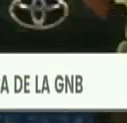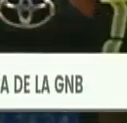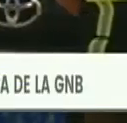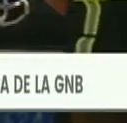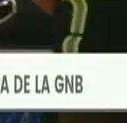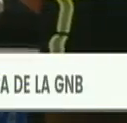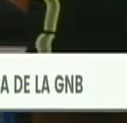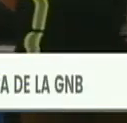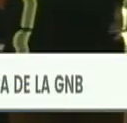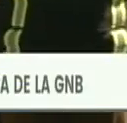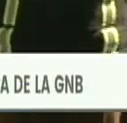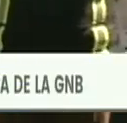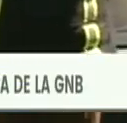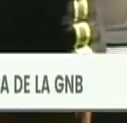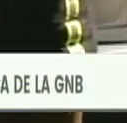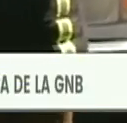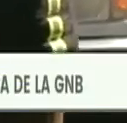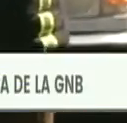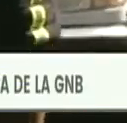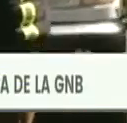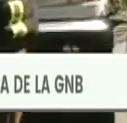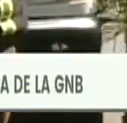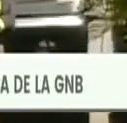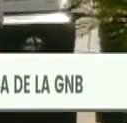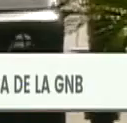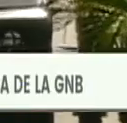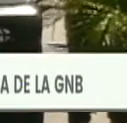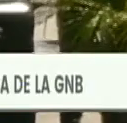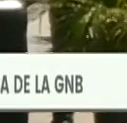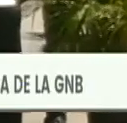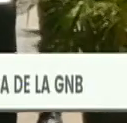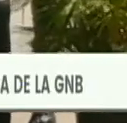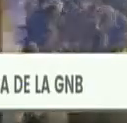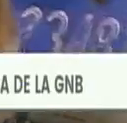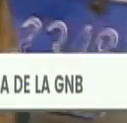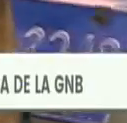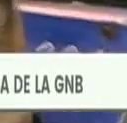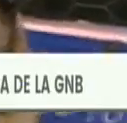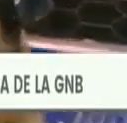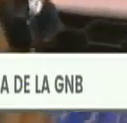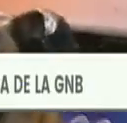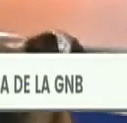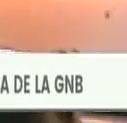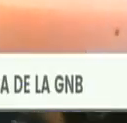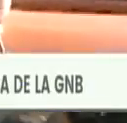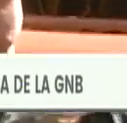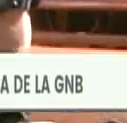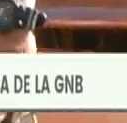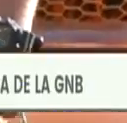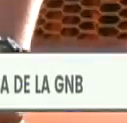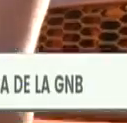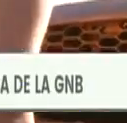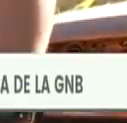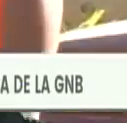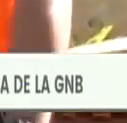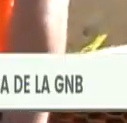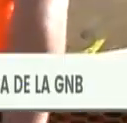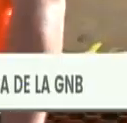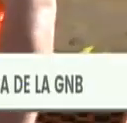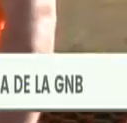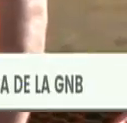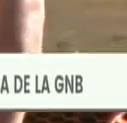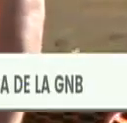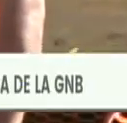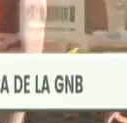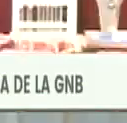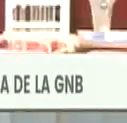con unidades ubicadas en los diferentes estados que conforman nuestro país haciendo presencia en los ejes